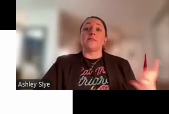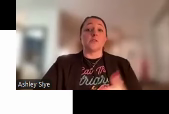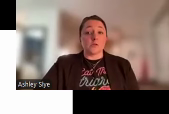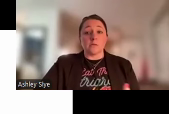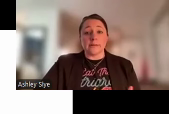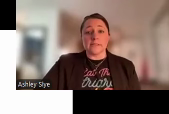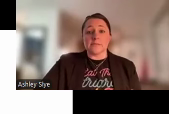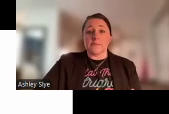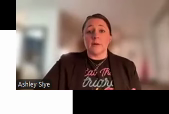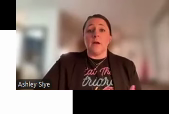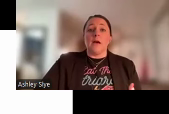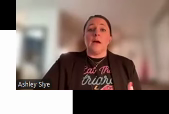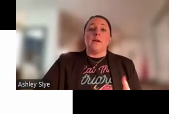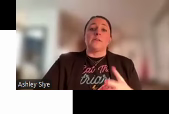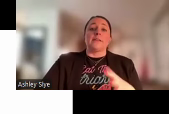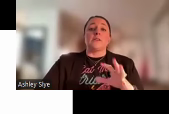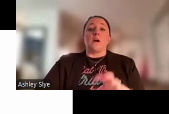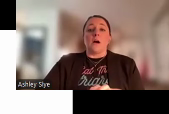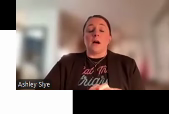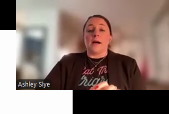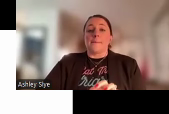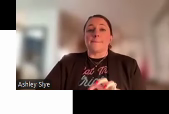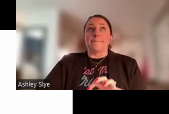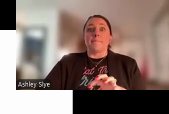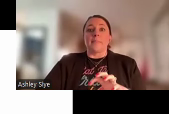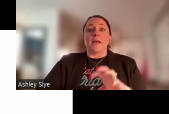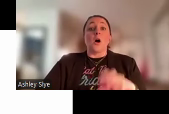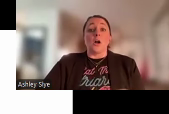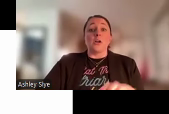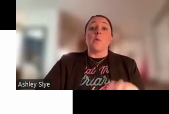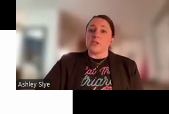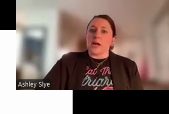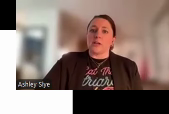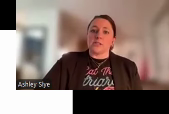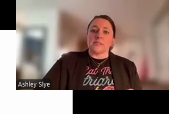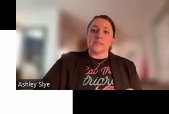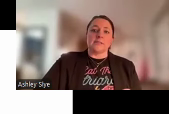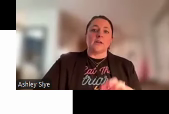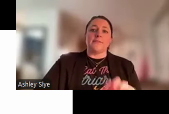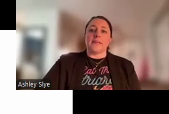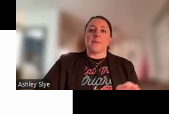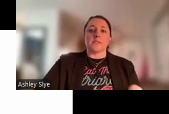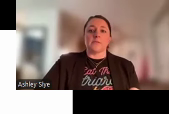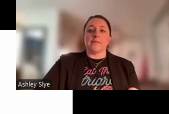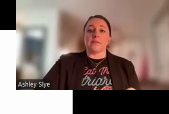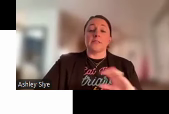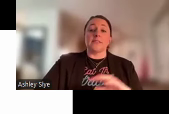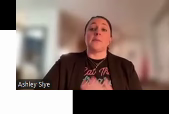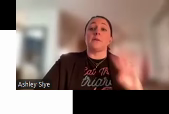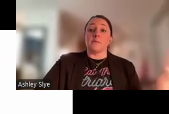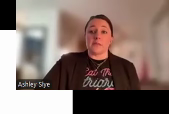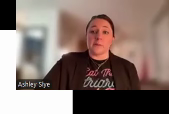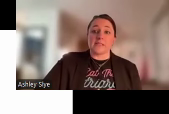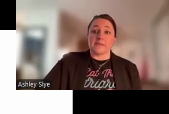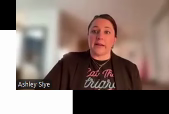les puede ser una pareja que les force a cometer crímenes que